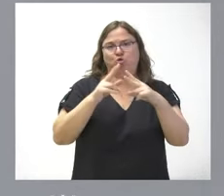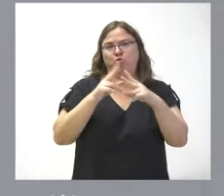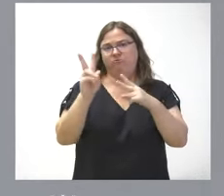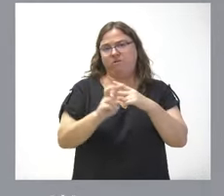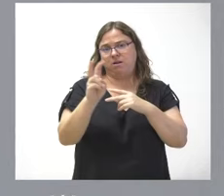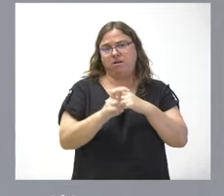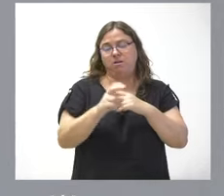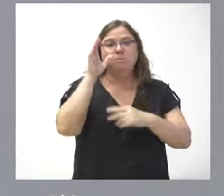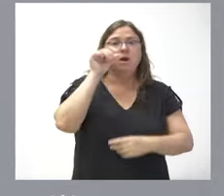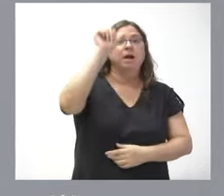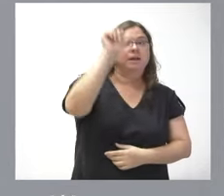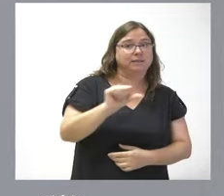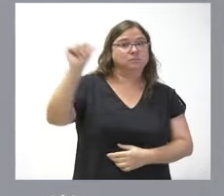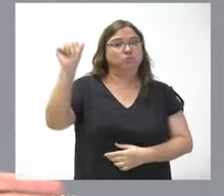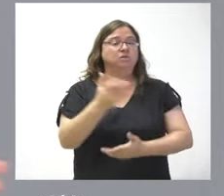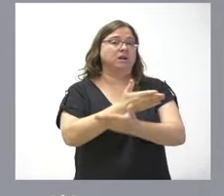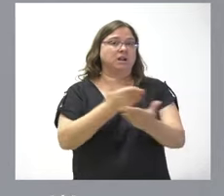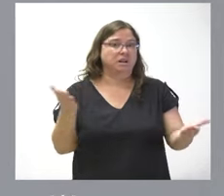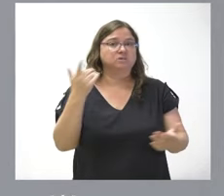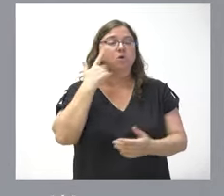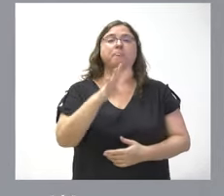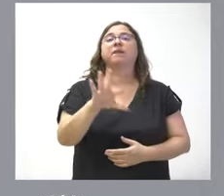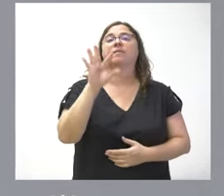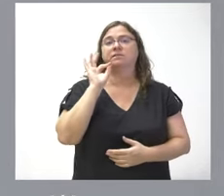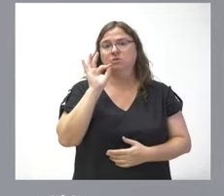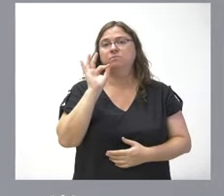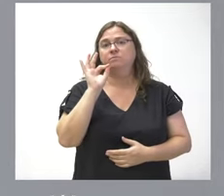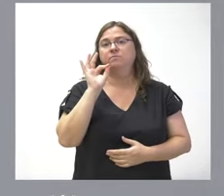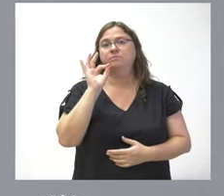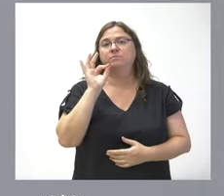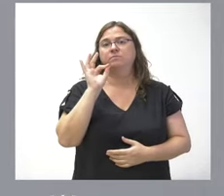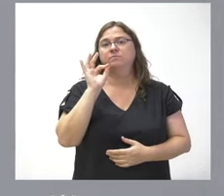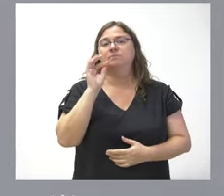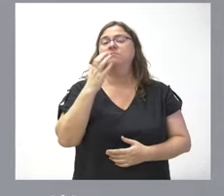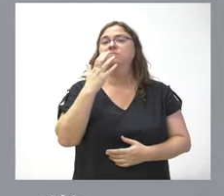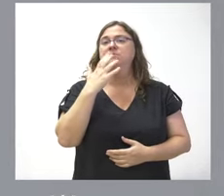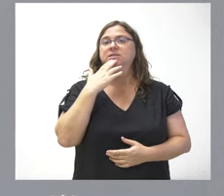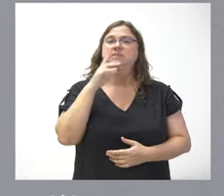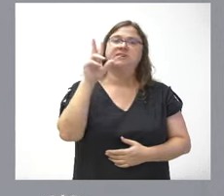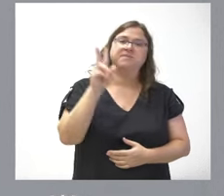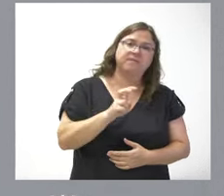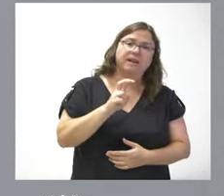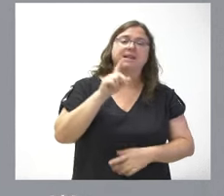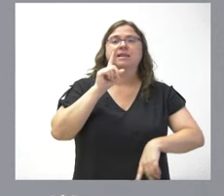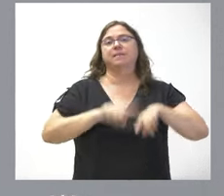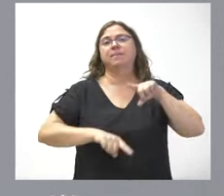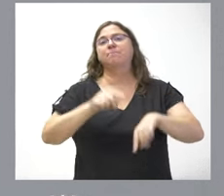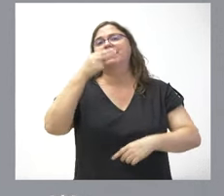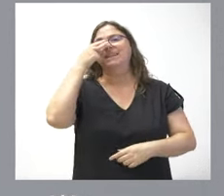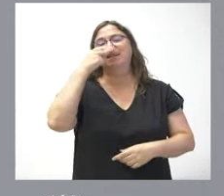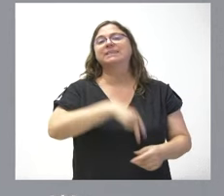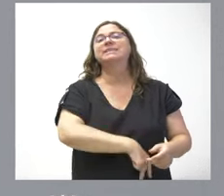escuchar también a los demás y tomaremos decisiones que sean las más útiles en función del interés